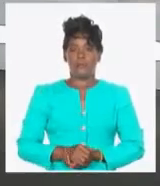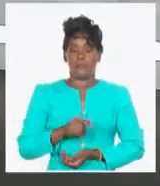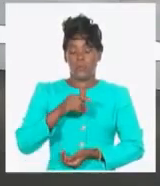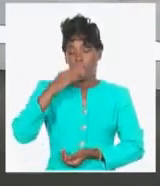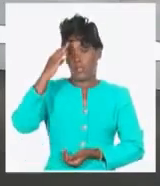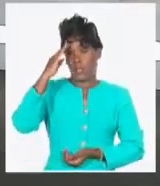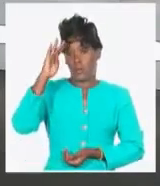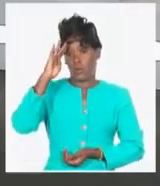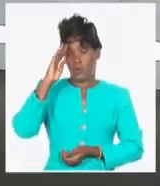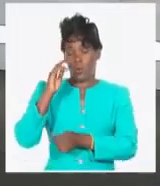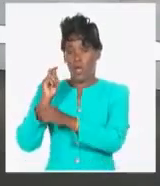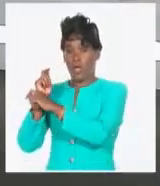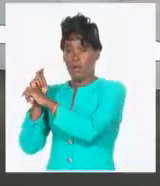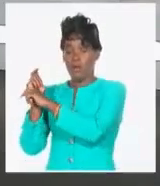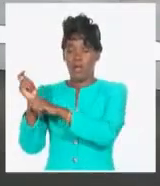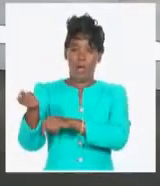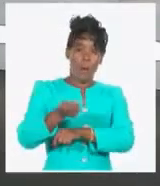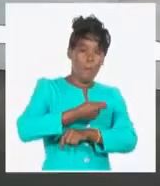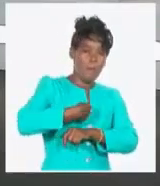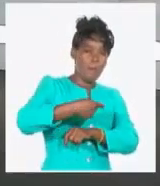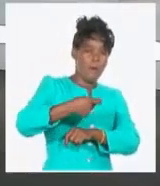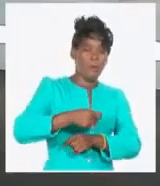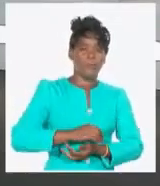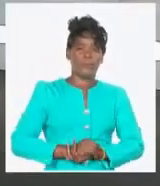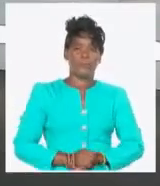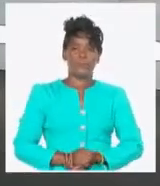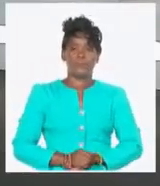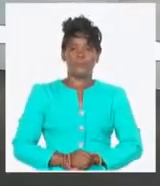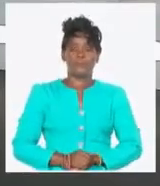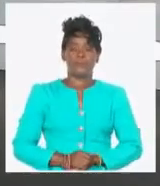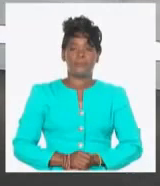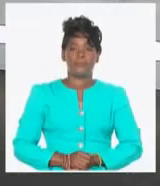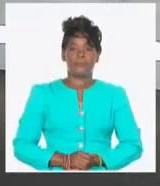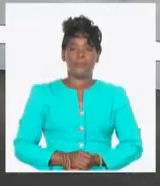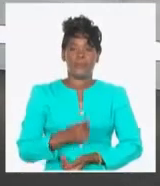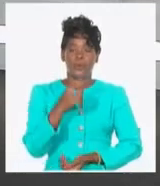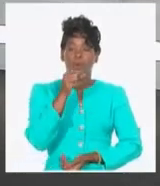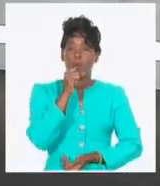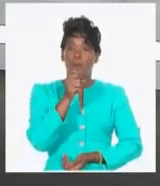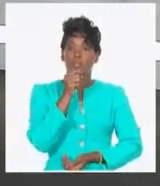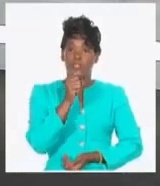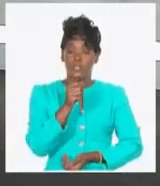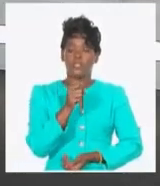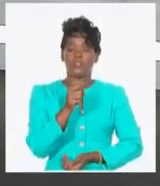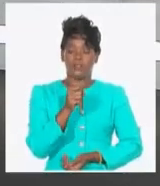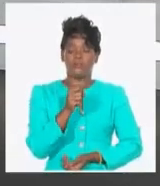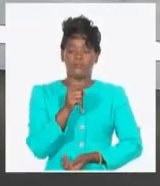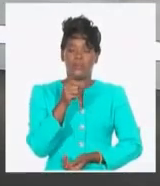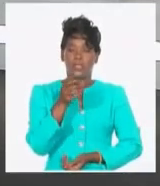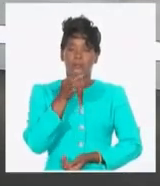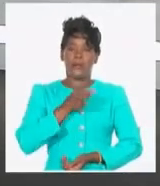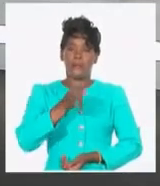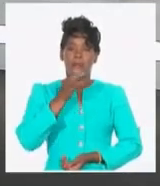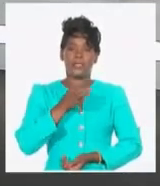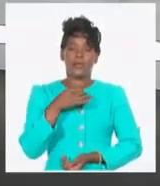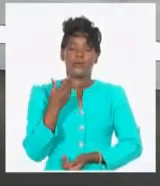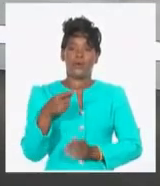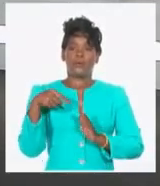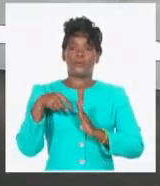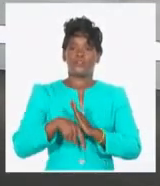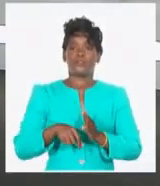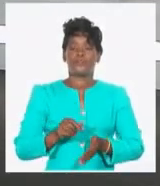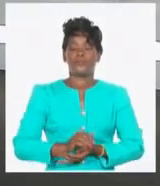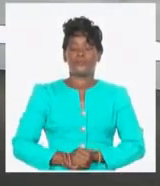despachó batazo de vuelta completa. El enviado especial de la prensa cubana, Hernández Luján, obtuvo declaraciones de varios de